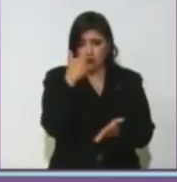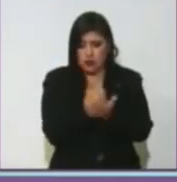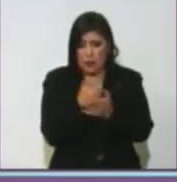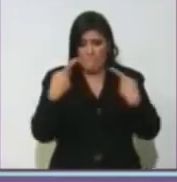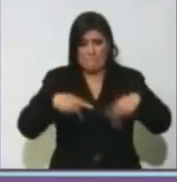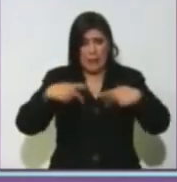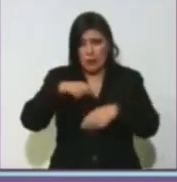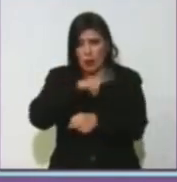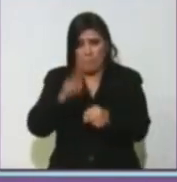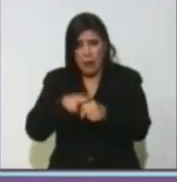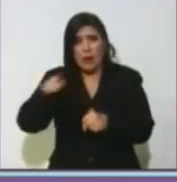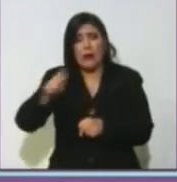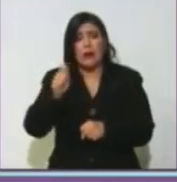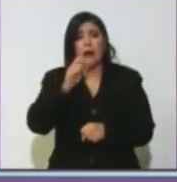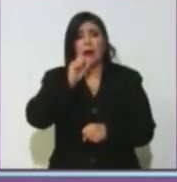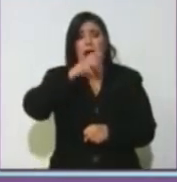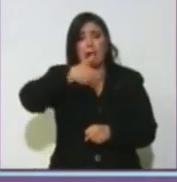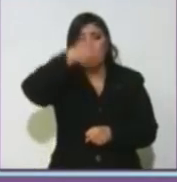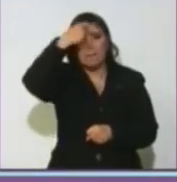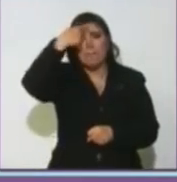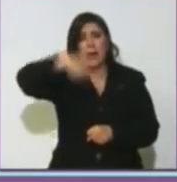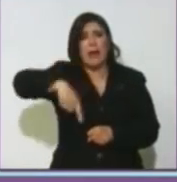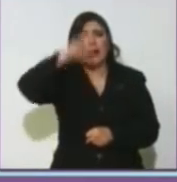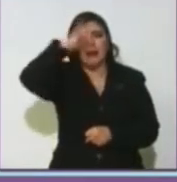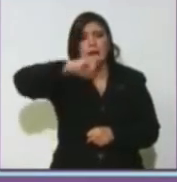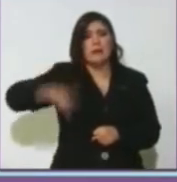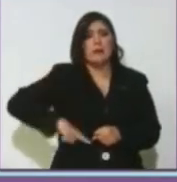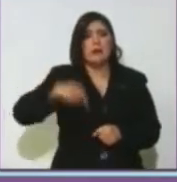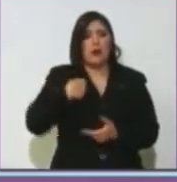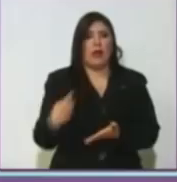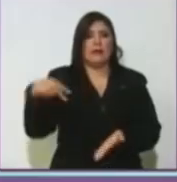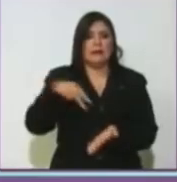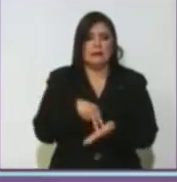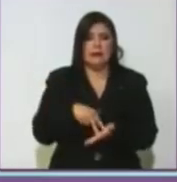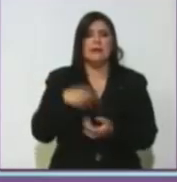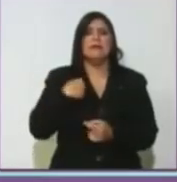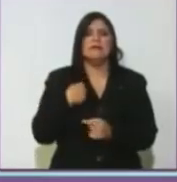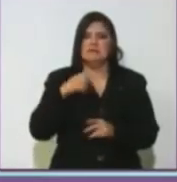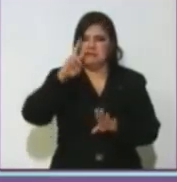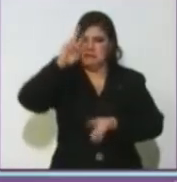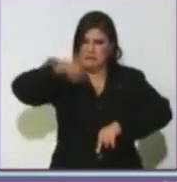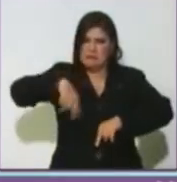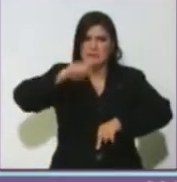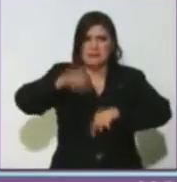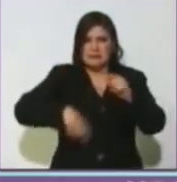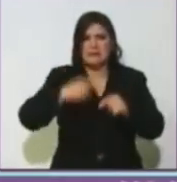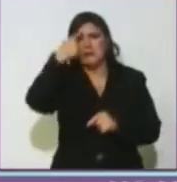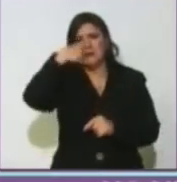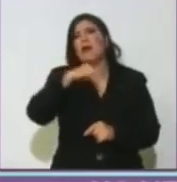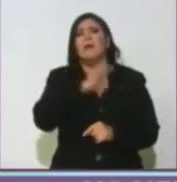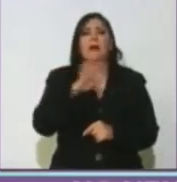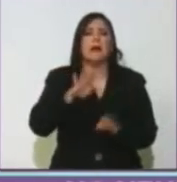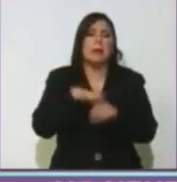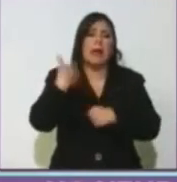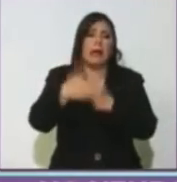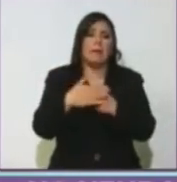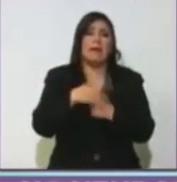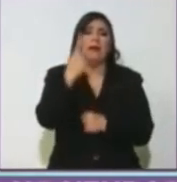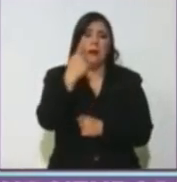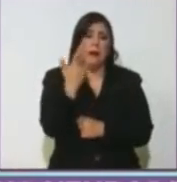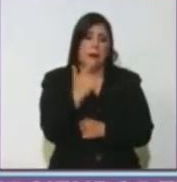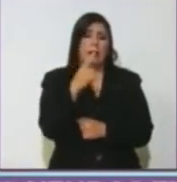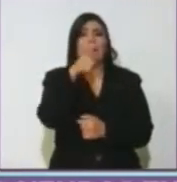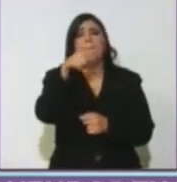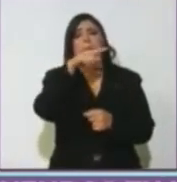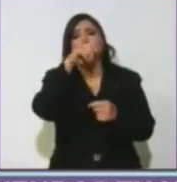primera candidata a jefe de gobierno esté aquí y vamos a combatir para que el próximo primero de julio voten